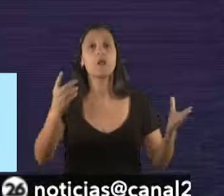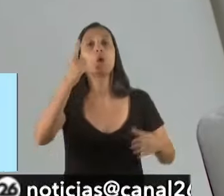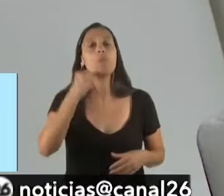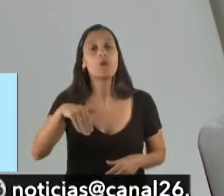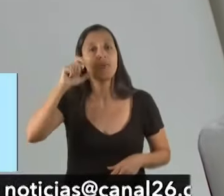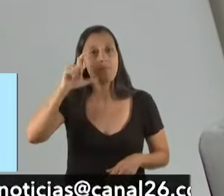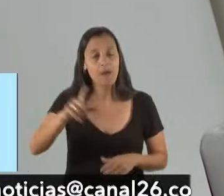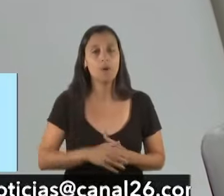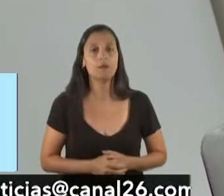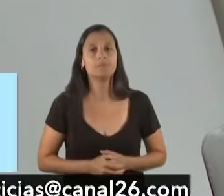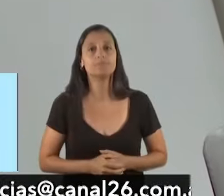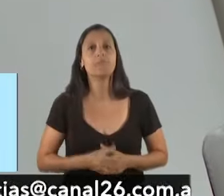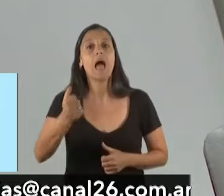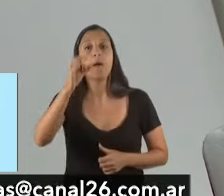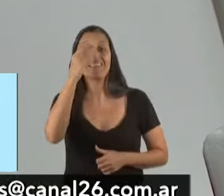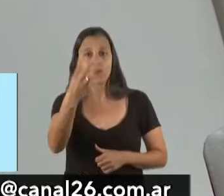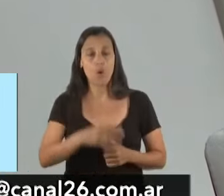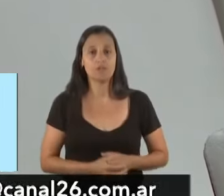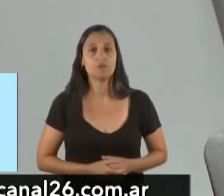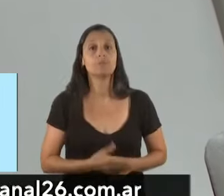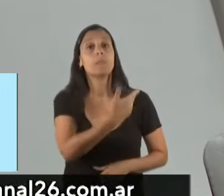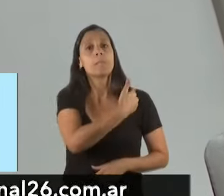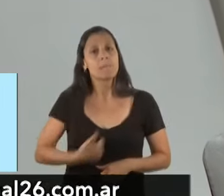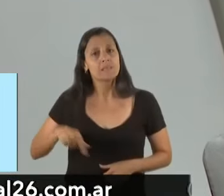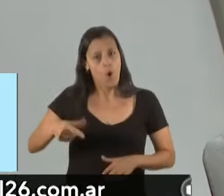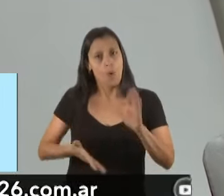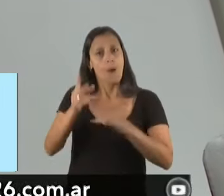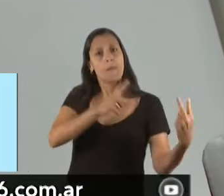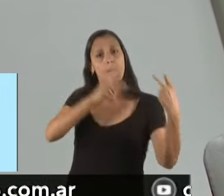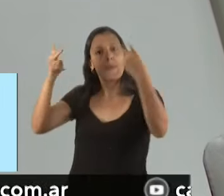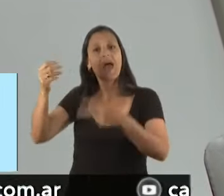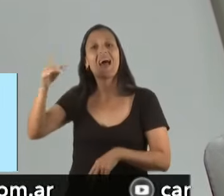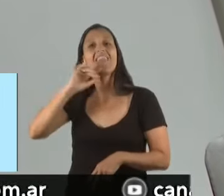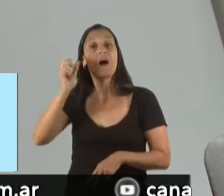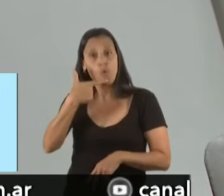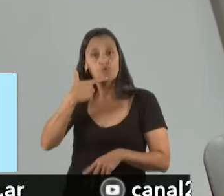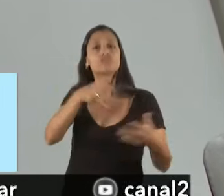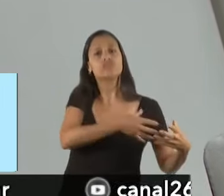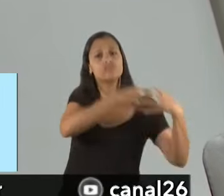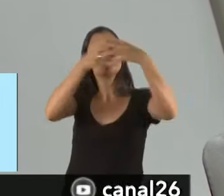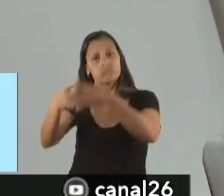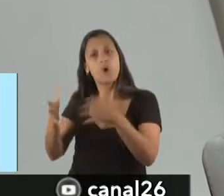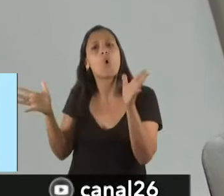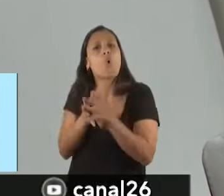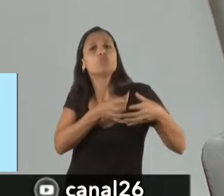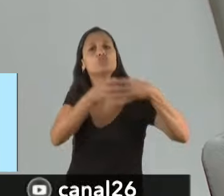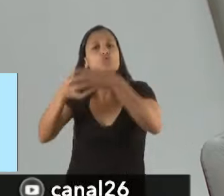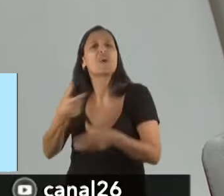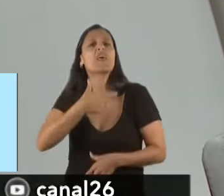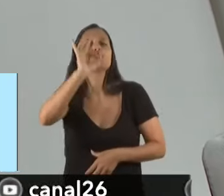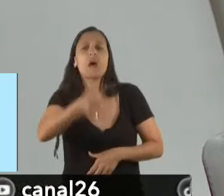días Manuel Estela Garnica DEA 24 Eh bueno el presidente viaja hoy a davos con una pequeña comitiva Queríamos saber la